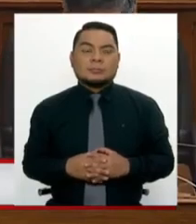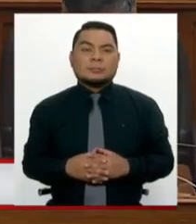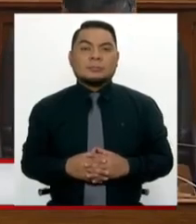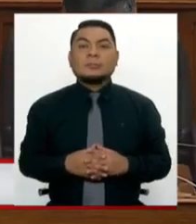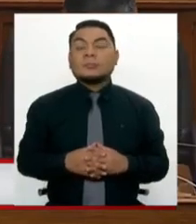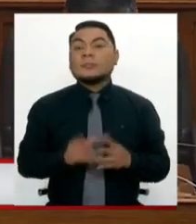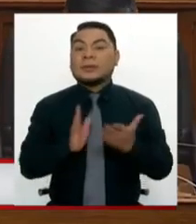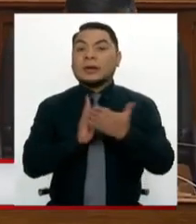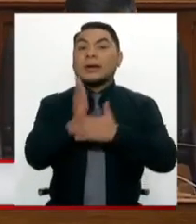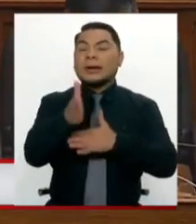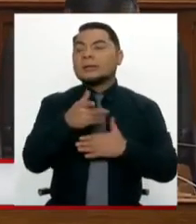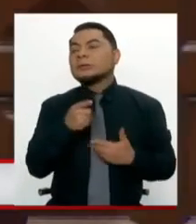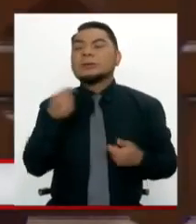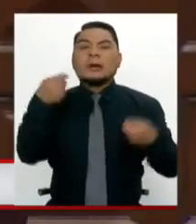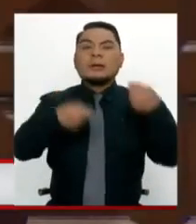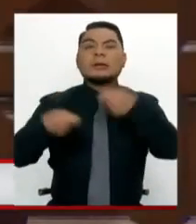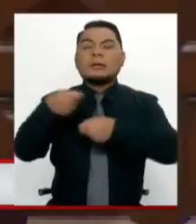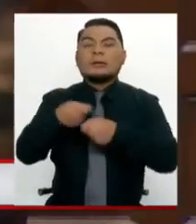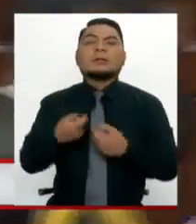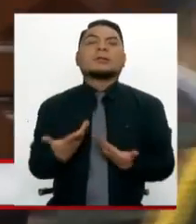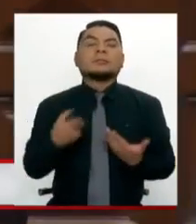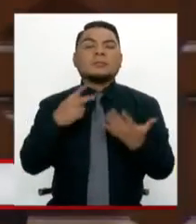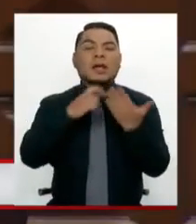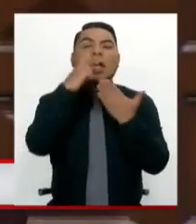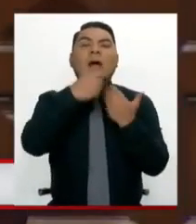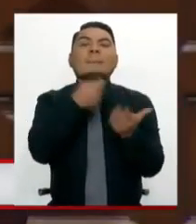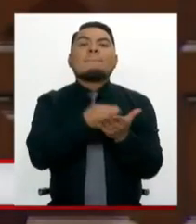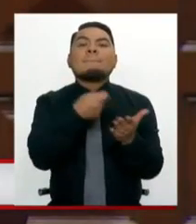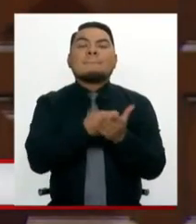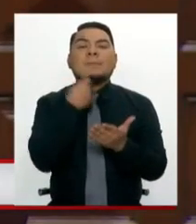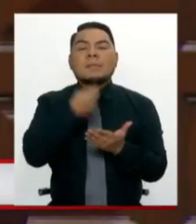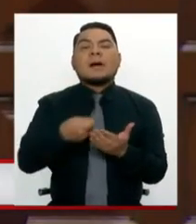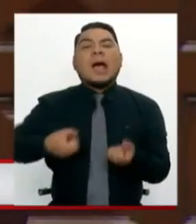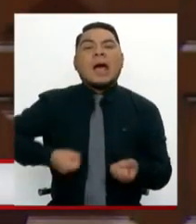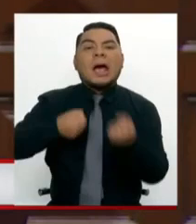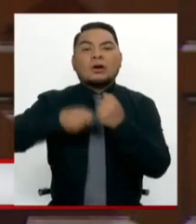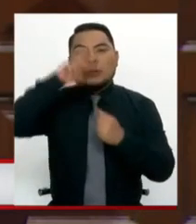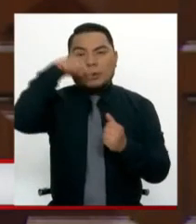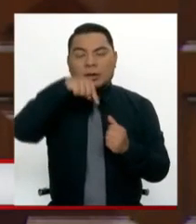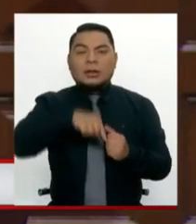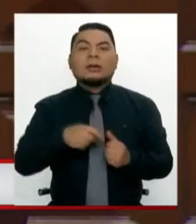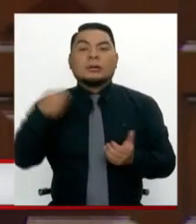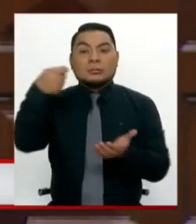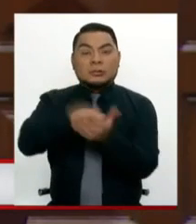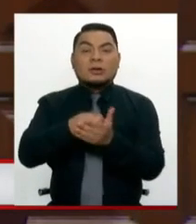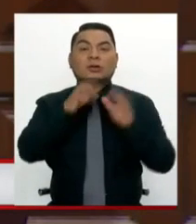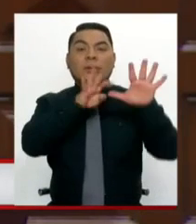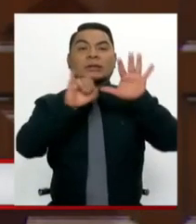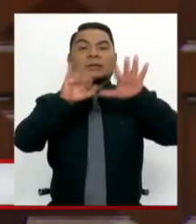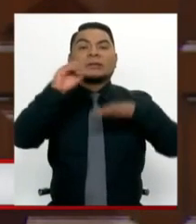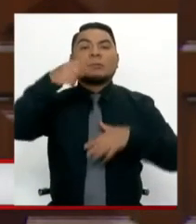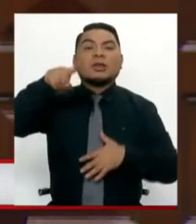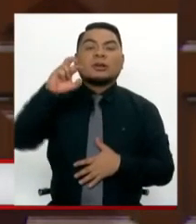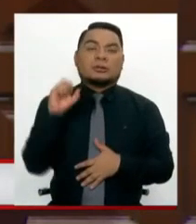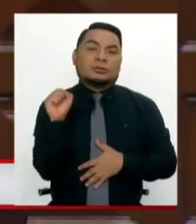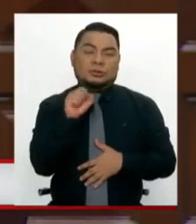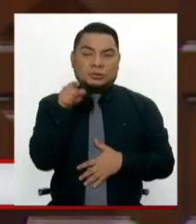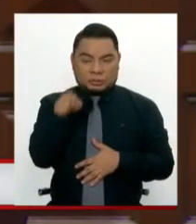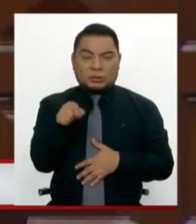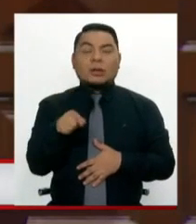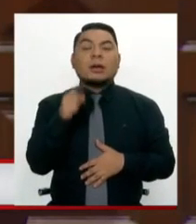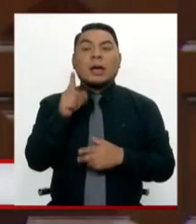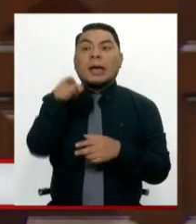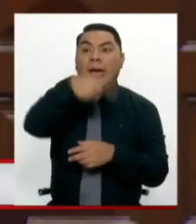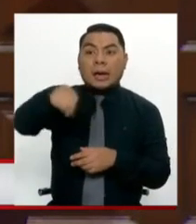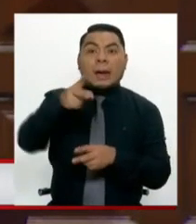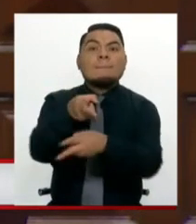A través del Fondo Agro Perú se destinaron 960 millones de soles en créditos con